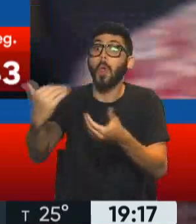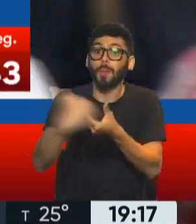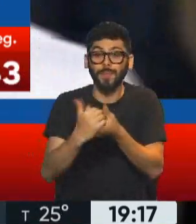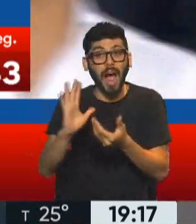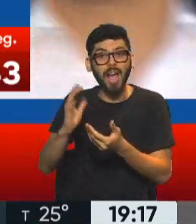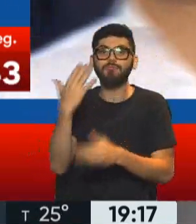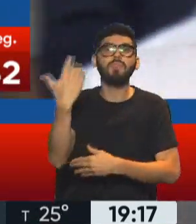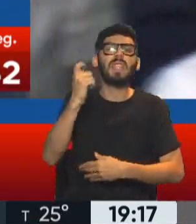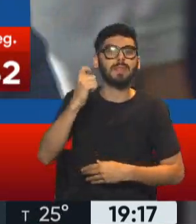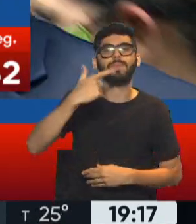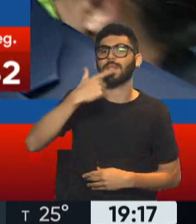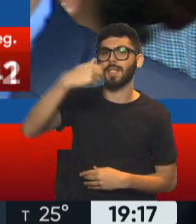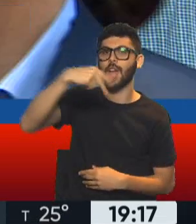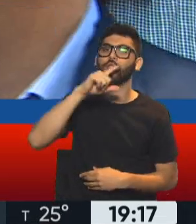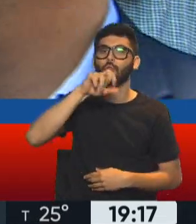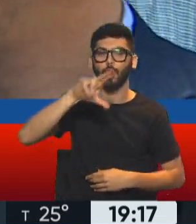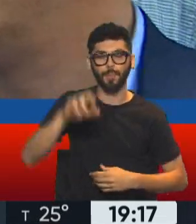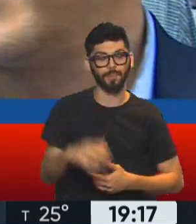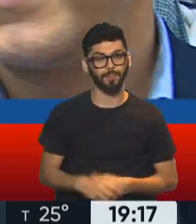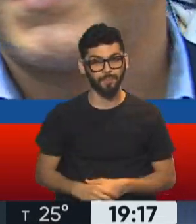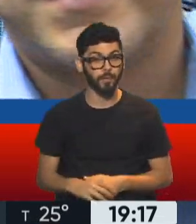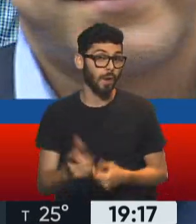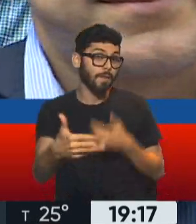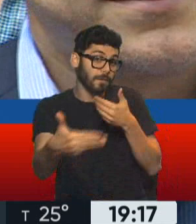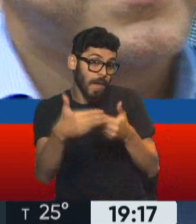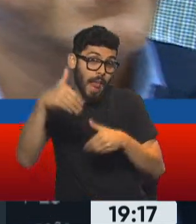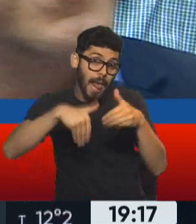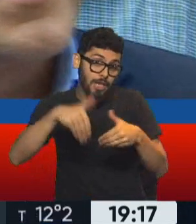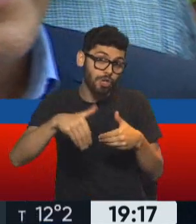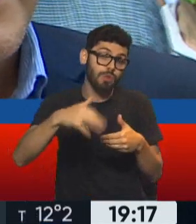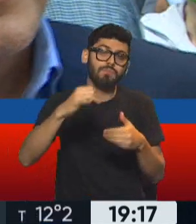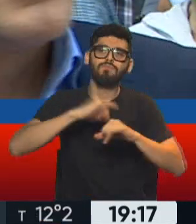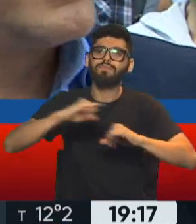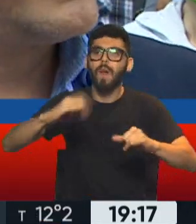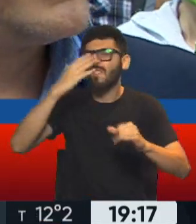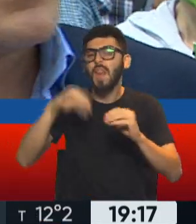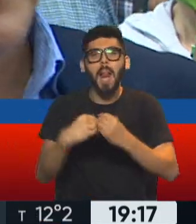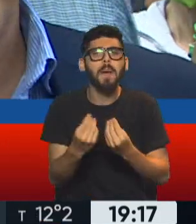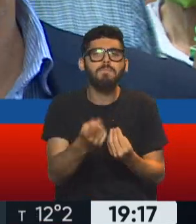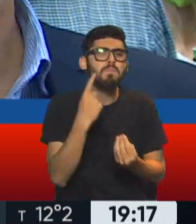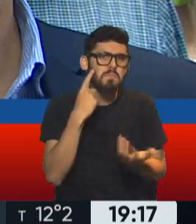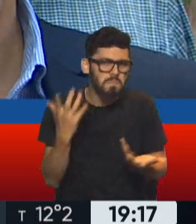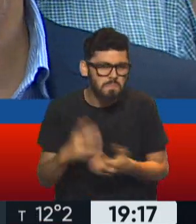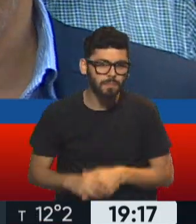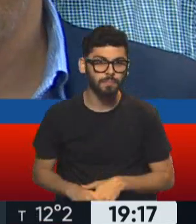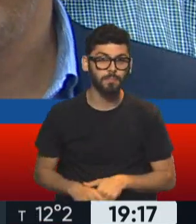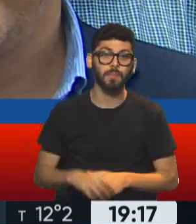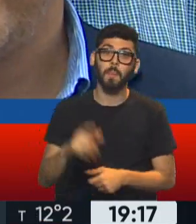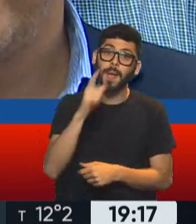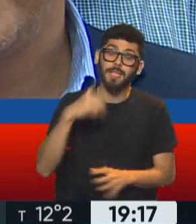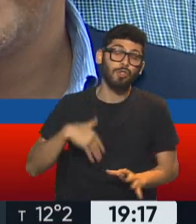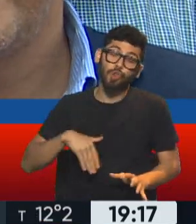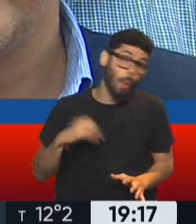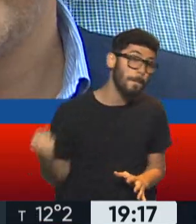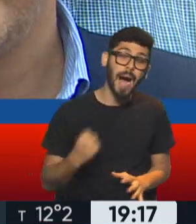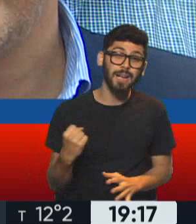Leandro Santoro. Oh, ya estamos en la recta final para las elecciones, este sábado está el cierre de campaña. ¿Cuáles son las expectativas? La expectativa más importante primero